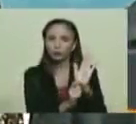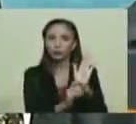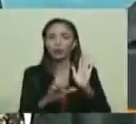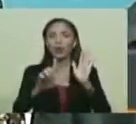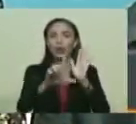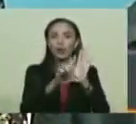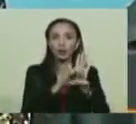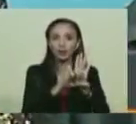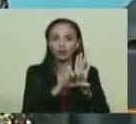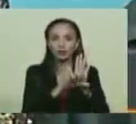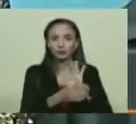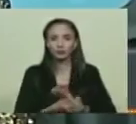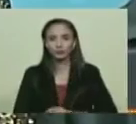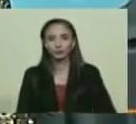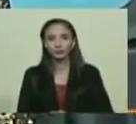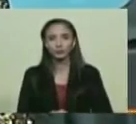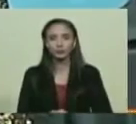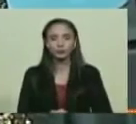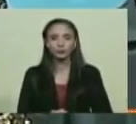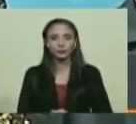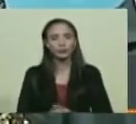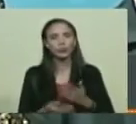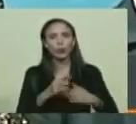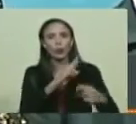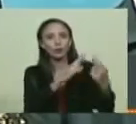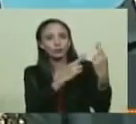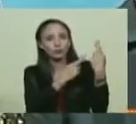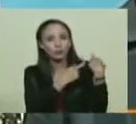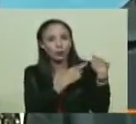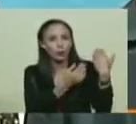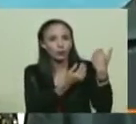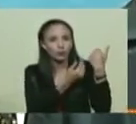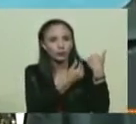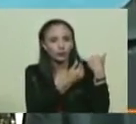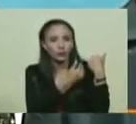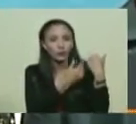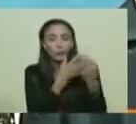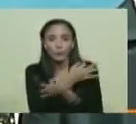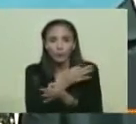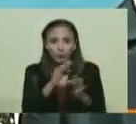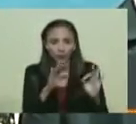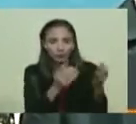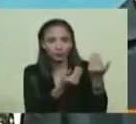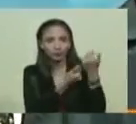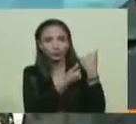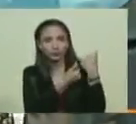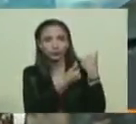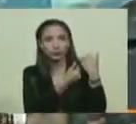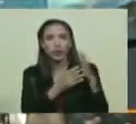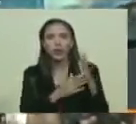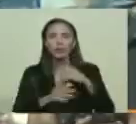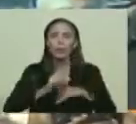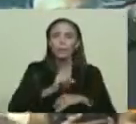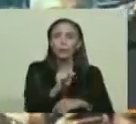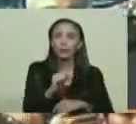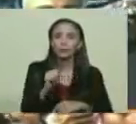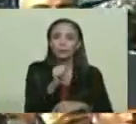de la República, con la responsabilidad inherente de ser